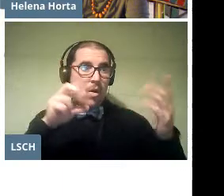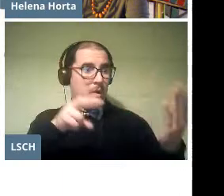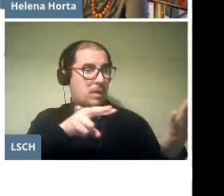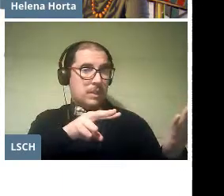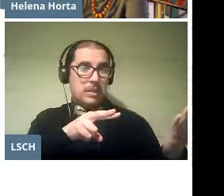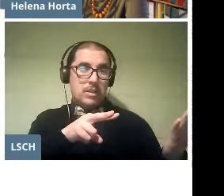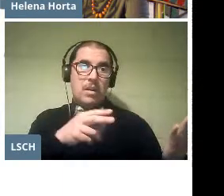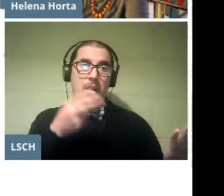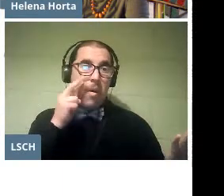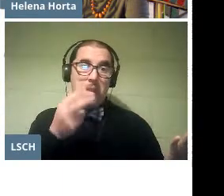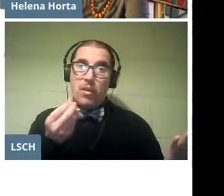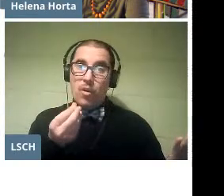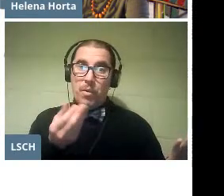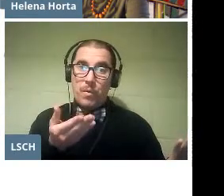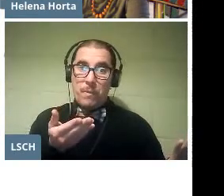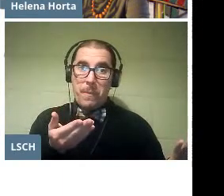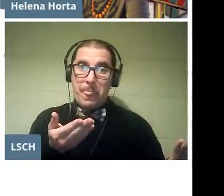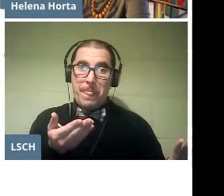considerándolos